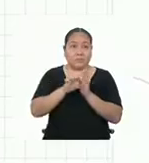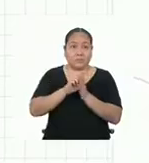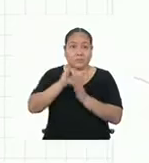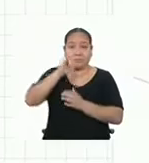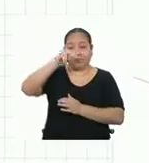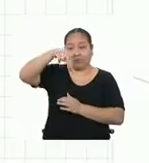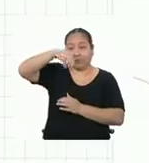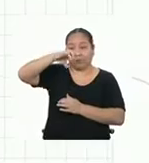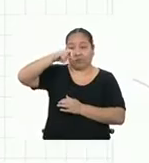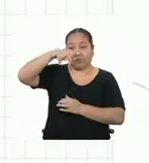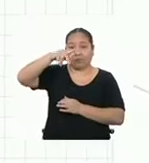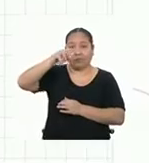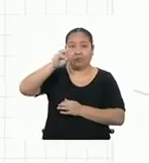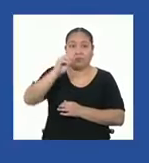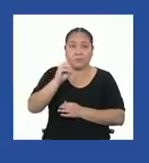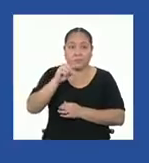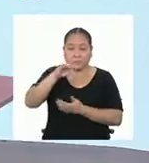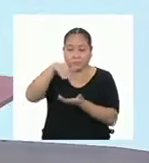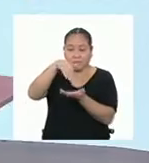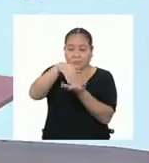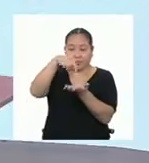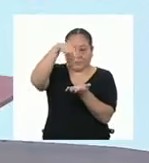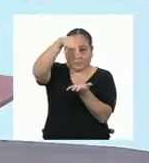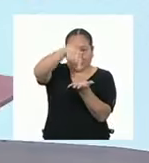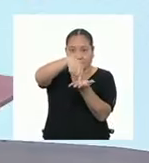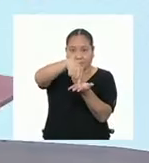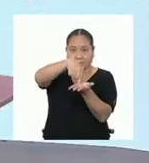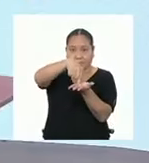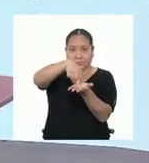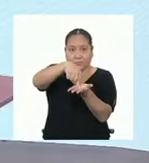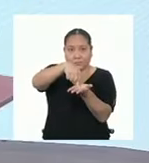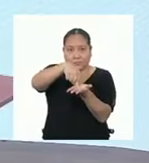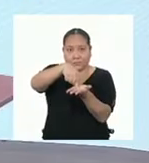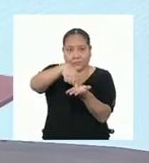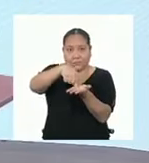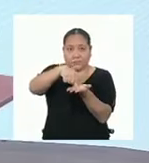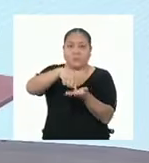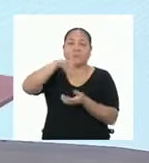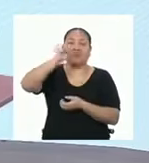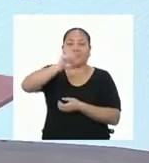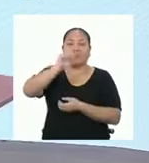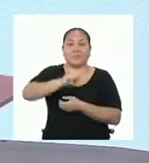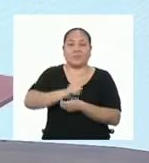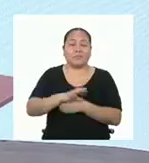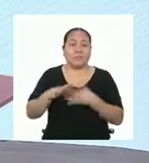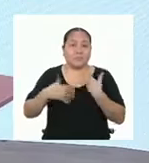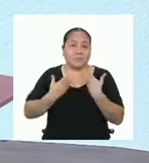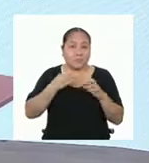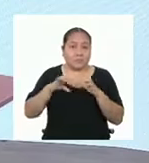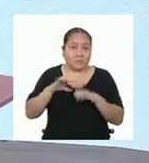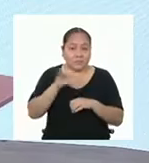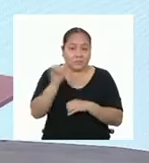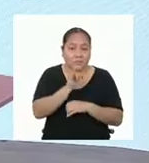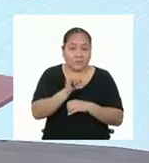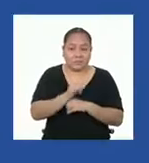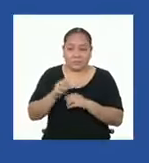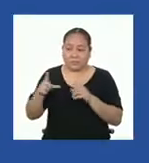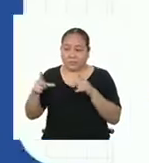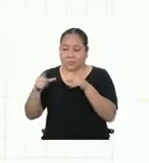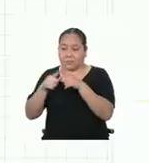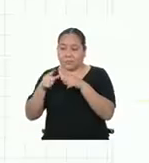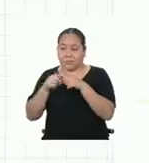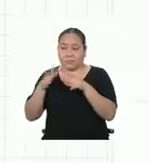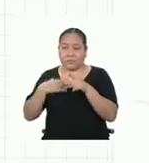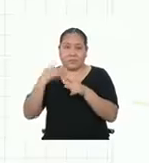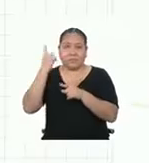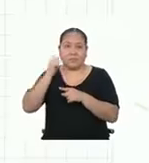el incentro se encontraría aquí ¡Claro, claro! Entonces puedo hacer lo mismo con el terreno triangular de